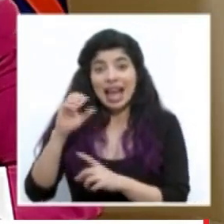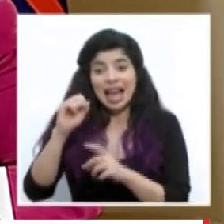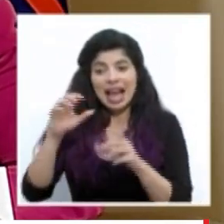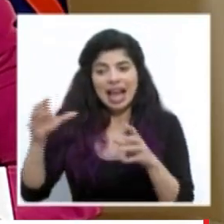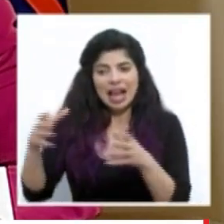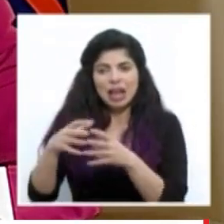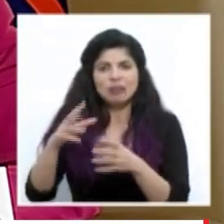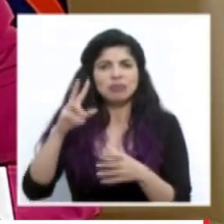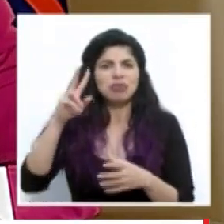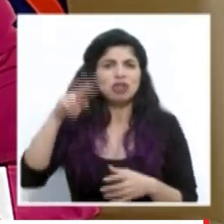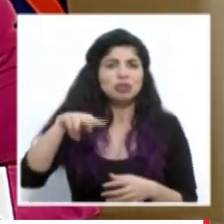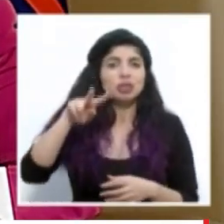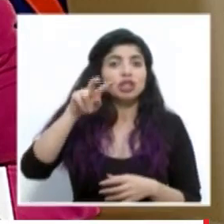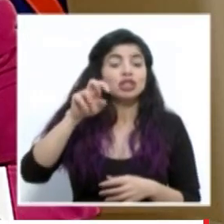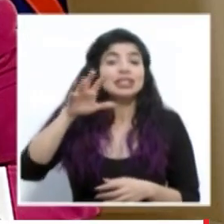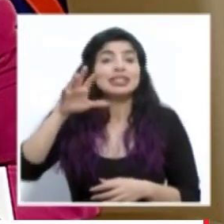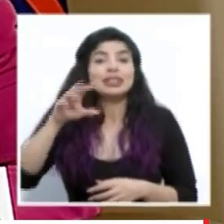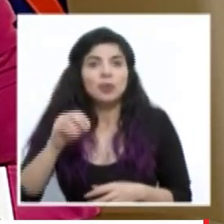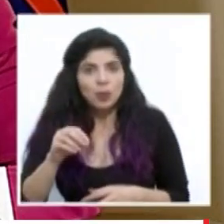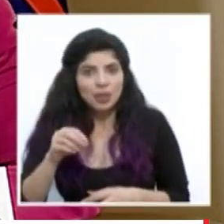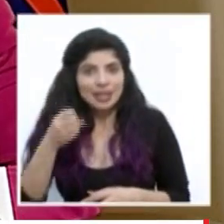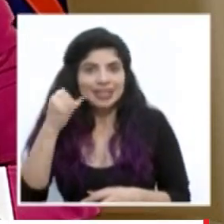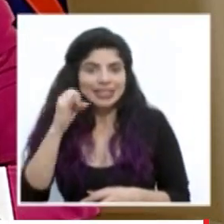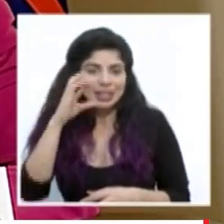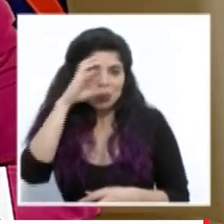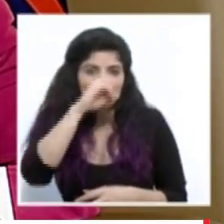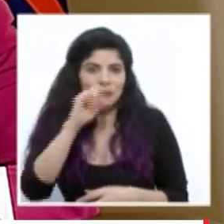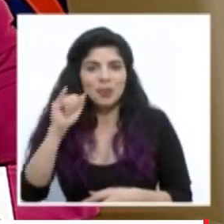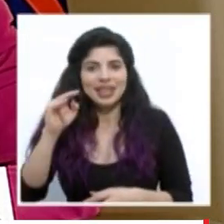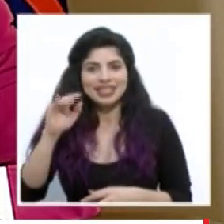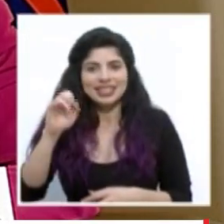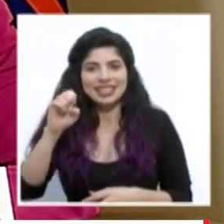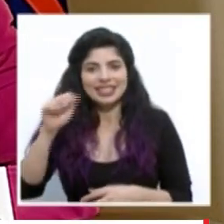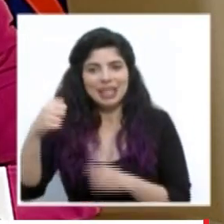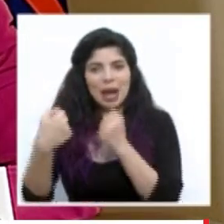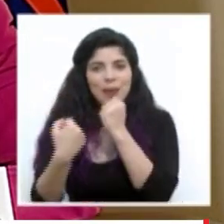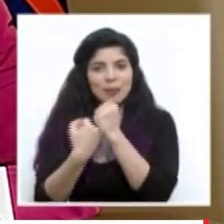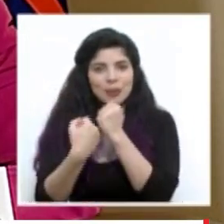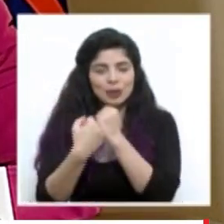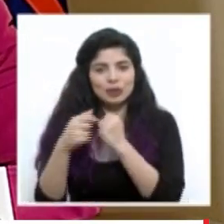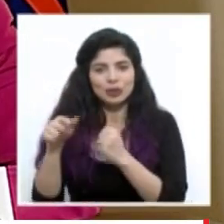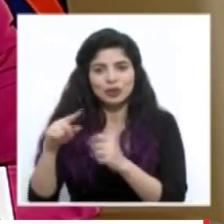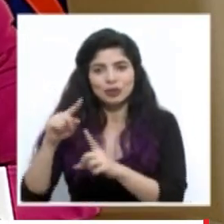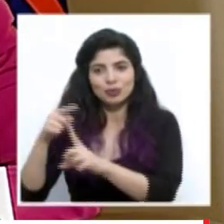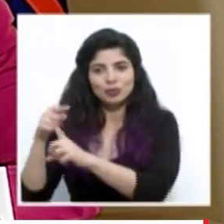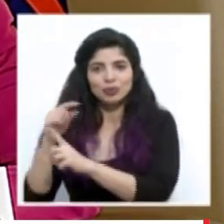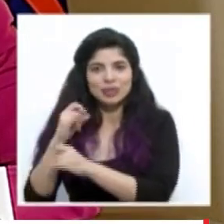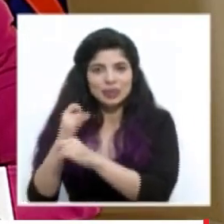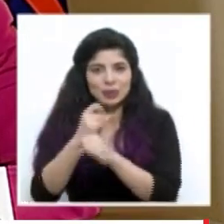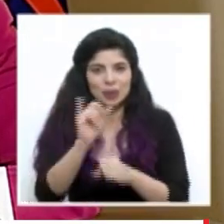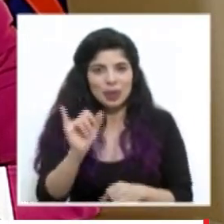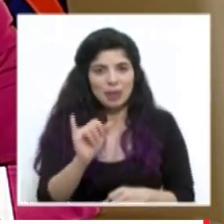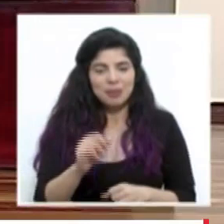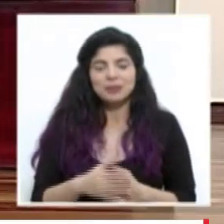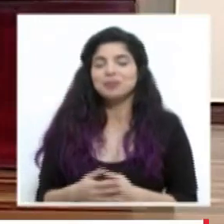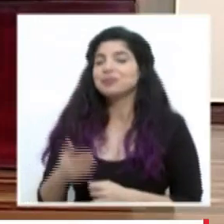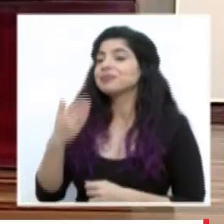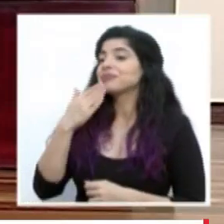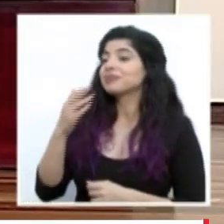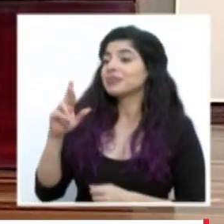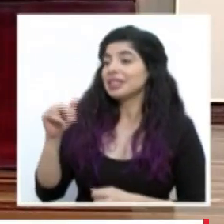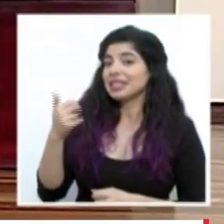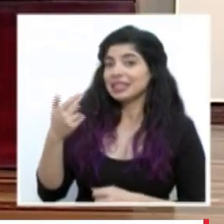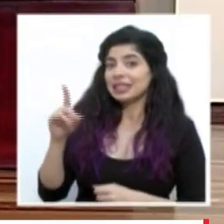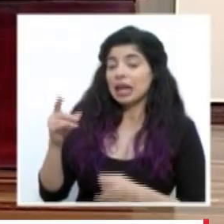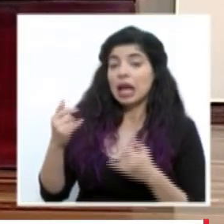procesamos 2,250, tomando en cuenta que el Inciensa apoya con el procesamiento de muestras institucionales. Gracias,